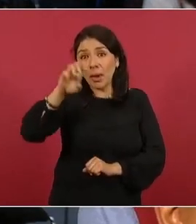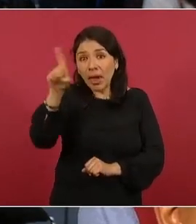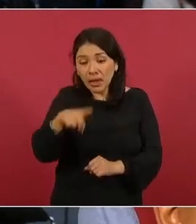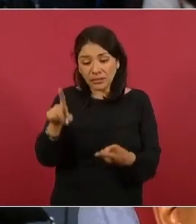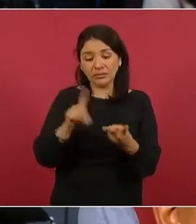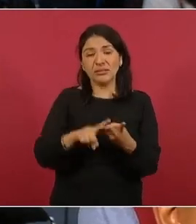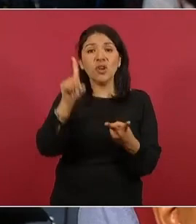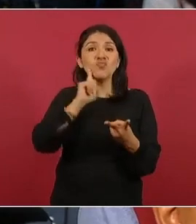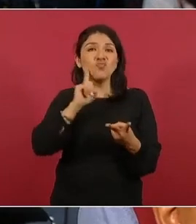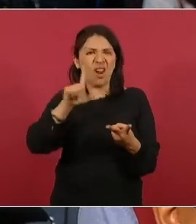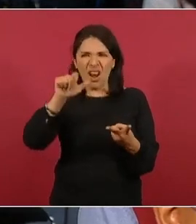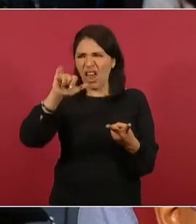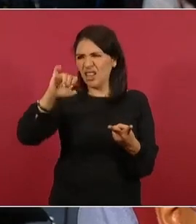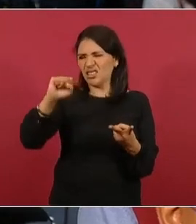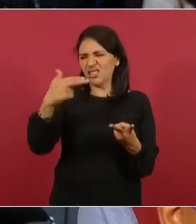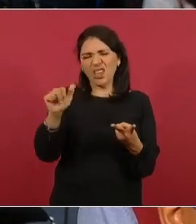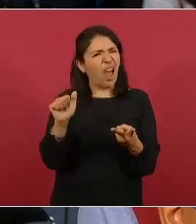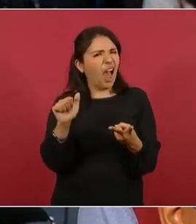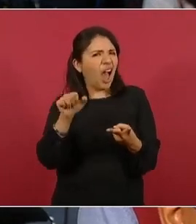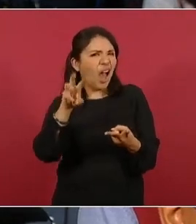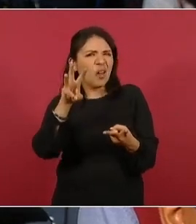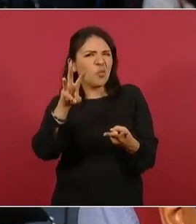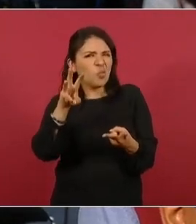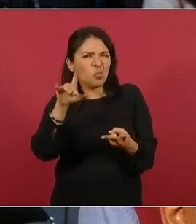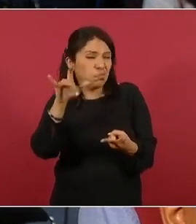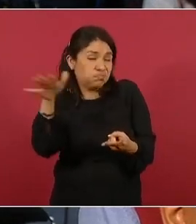Laisha Wilkins